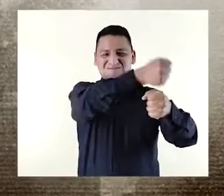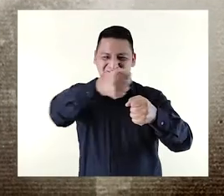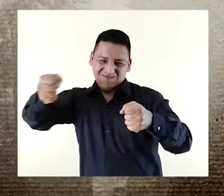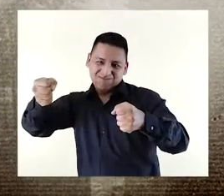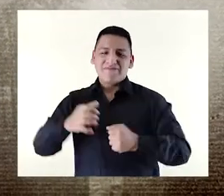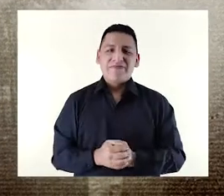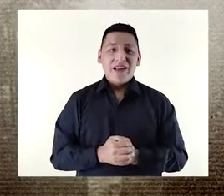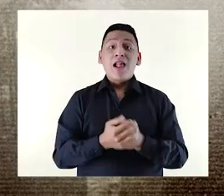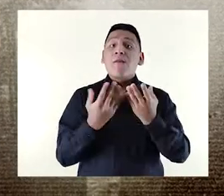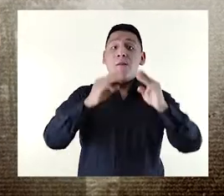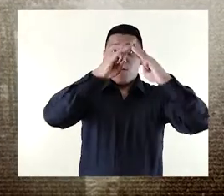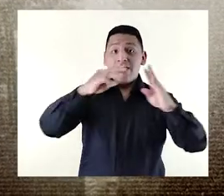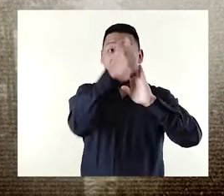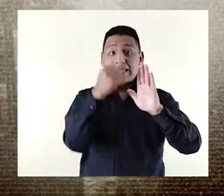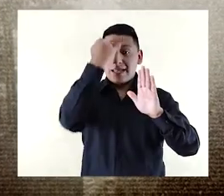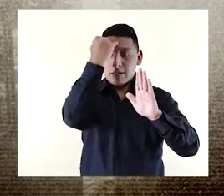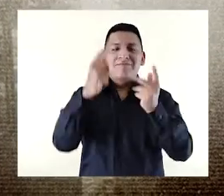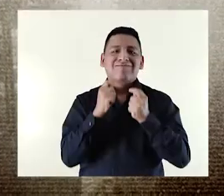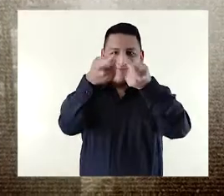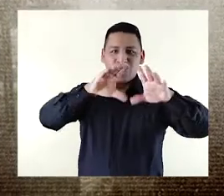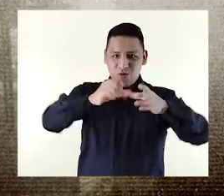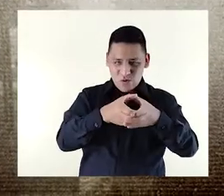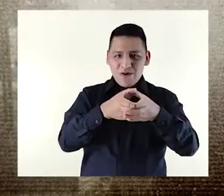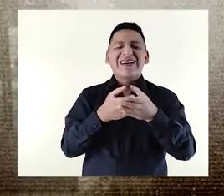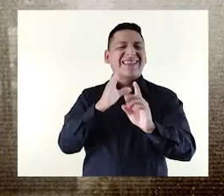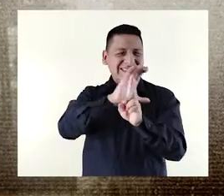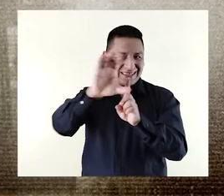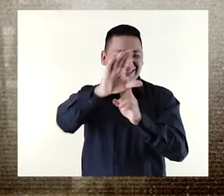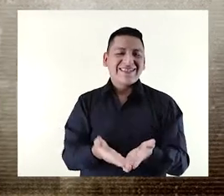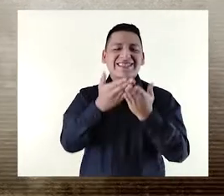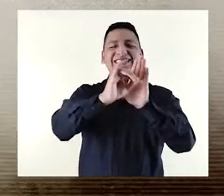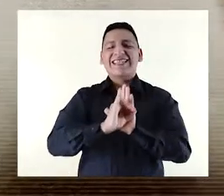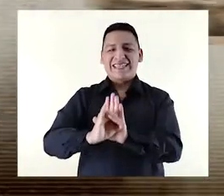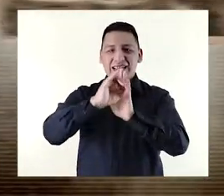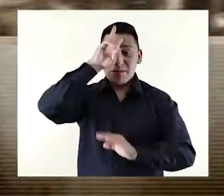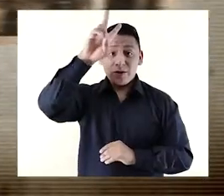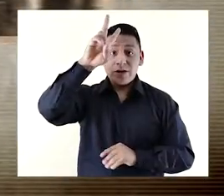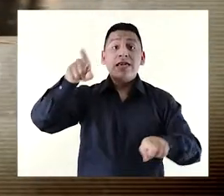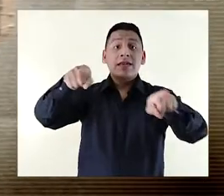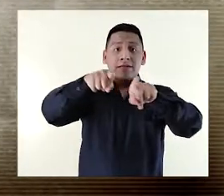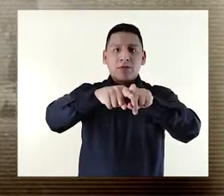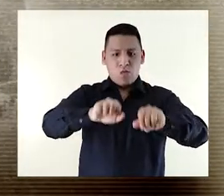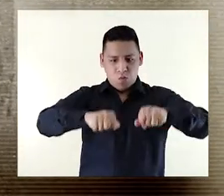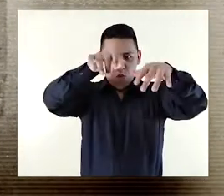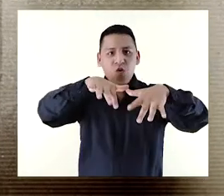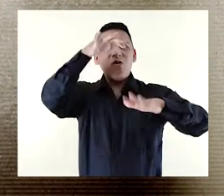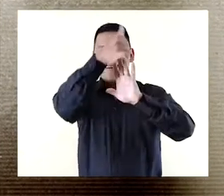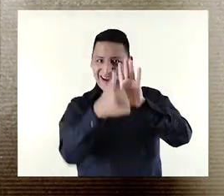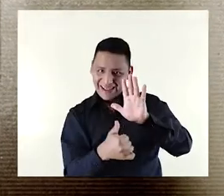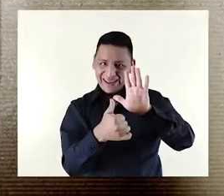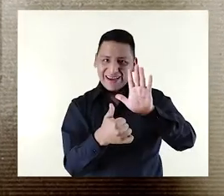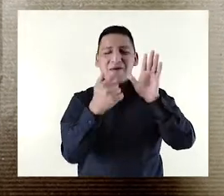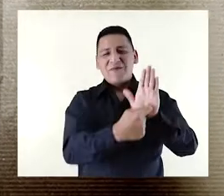El Museo de Arte Italiano es un regalo de una colonia que ya es parte de la cultura y la identidad del Perú, y en sí es un pequeño